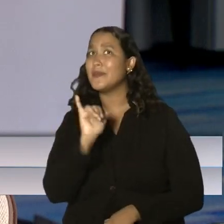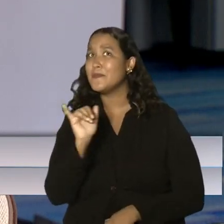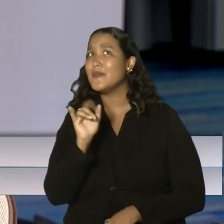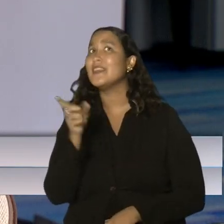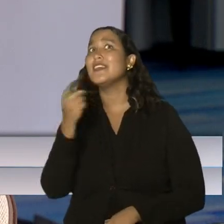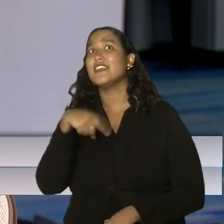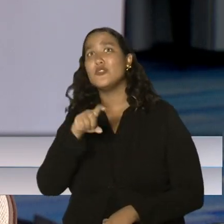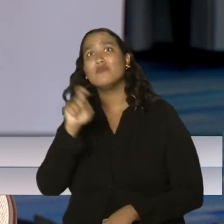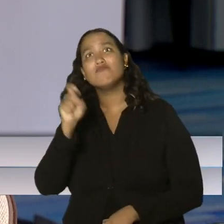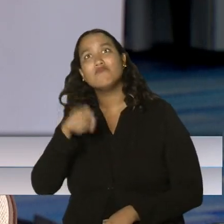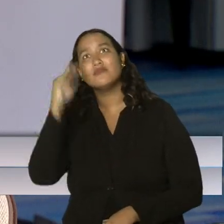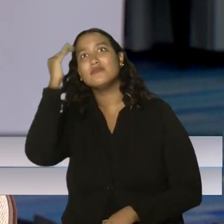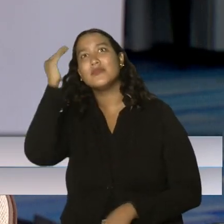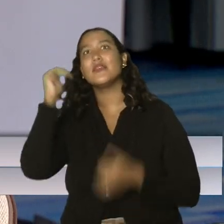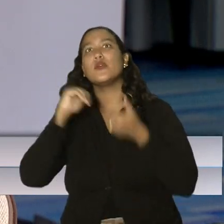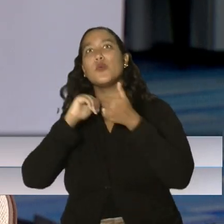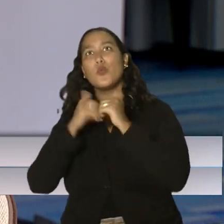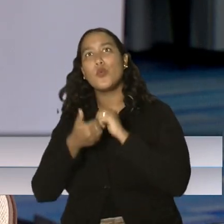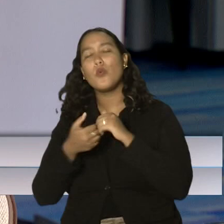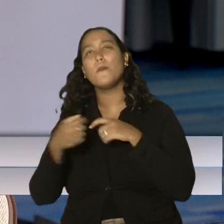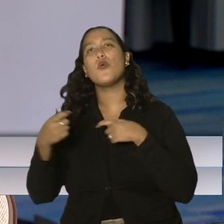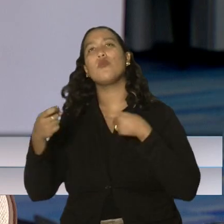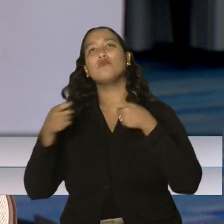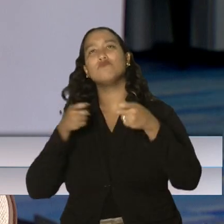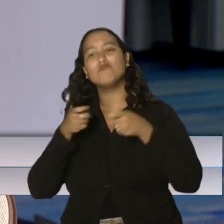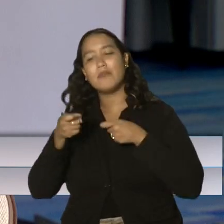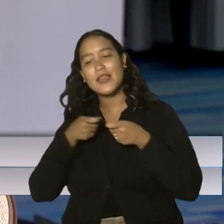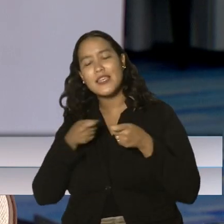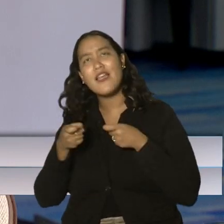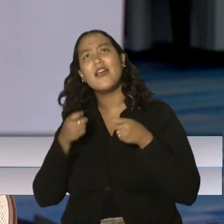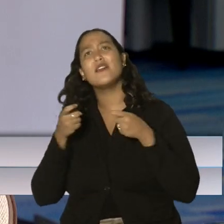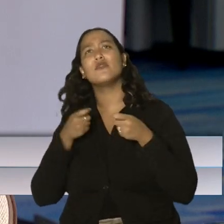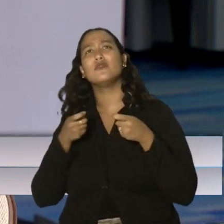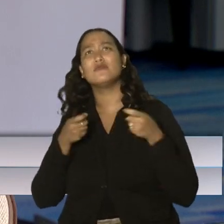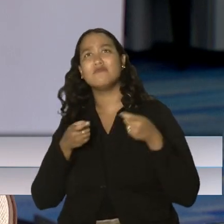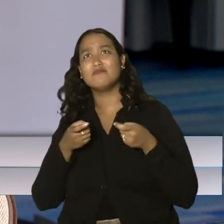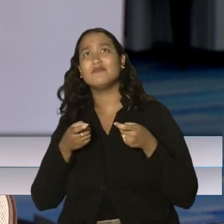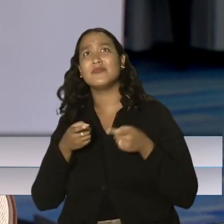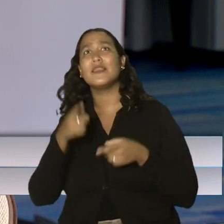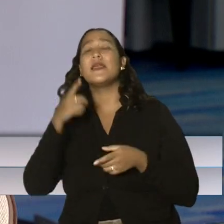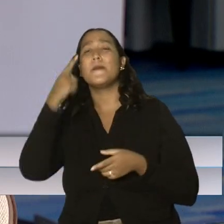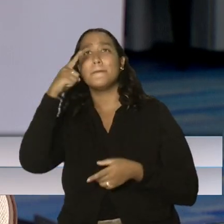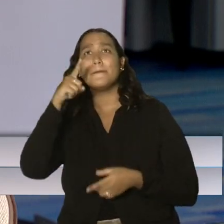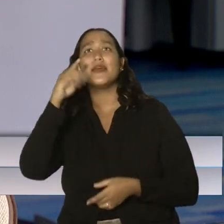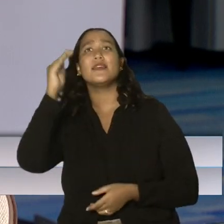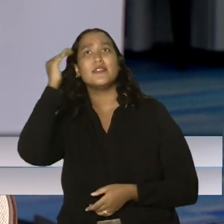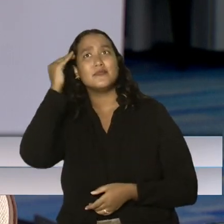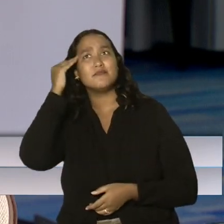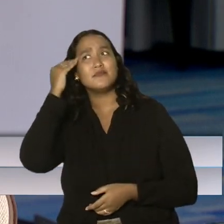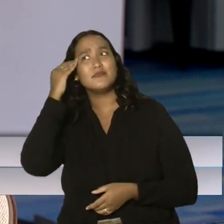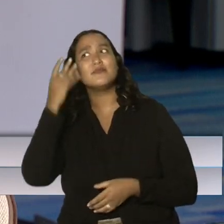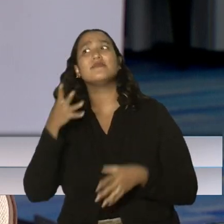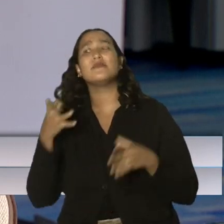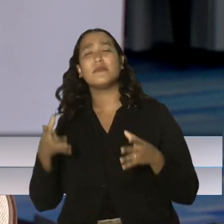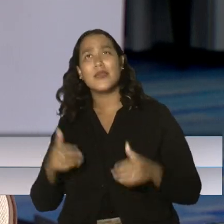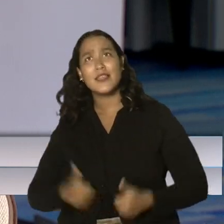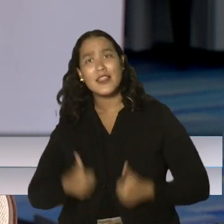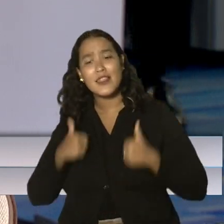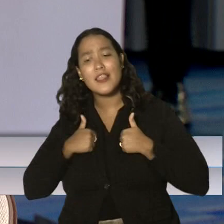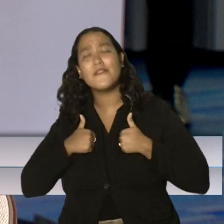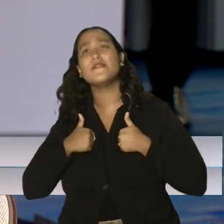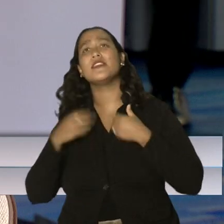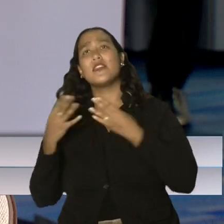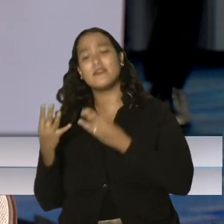en que los adultos les presenten este tipo de prácticas y enseñanzas para que ellos desde pequeños las puedan ir integrando y pues